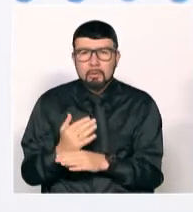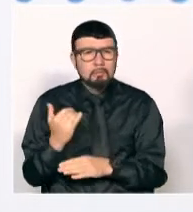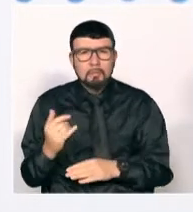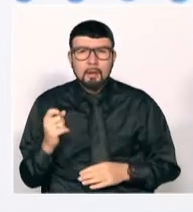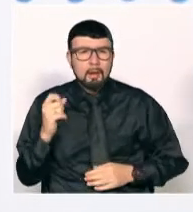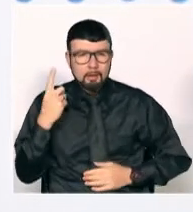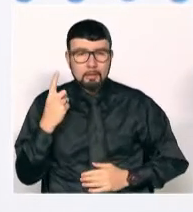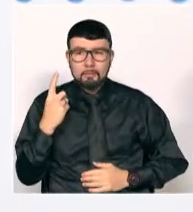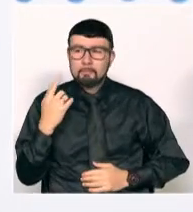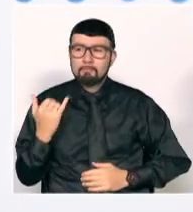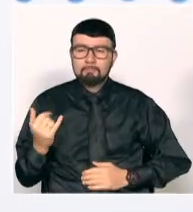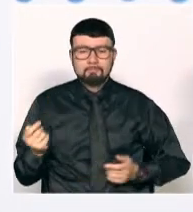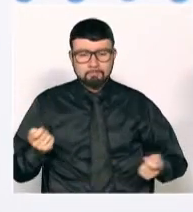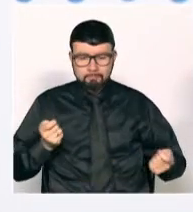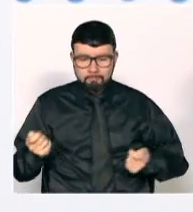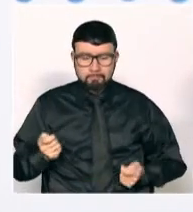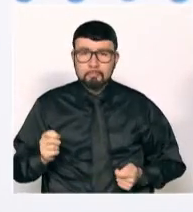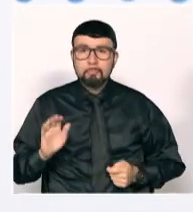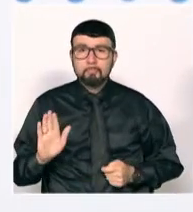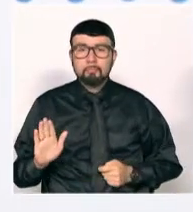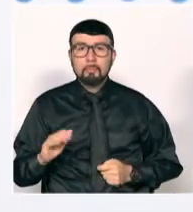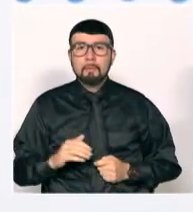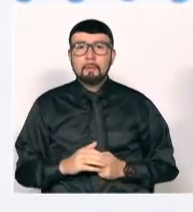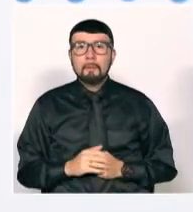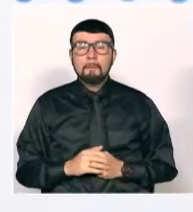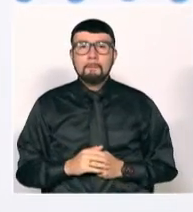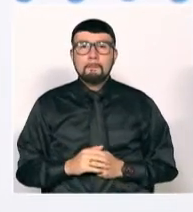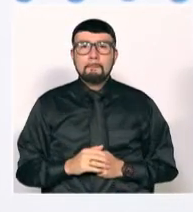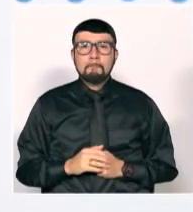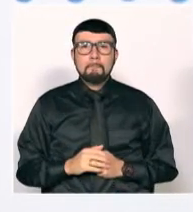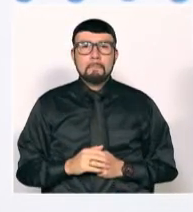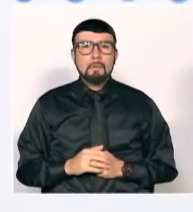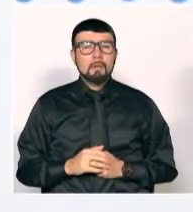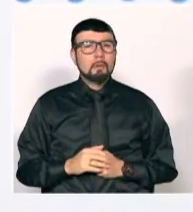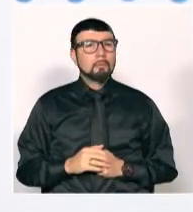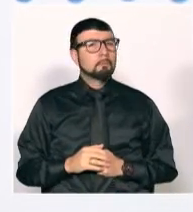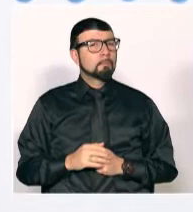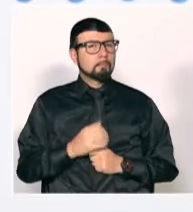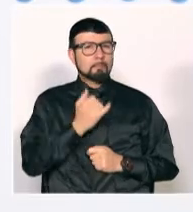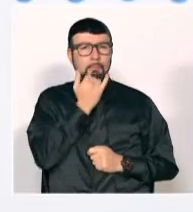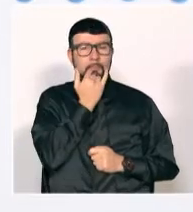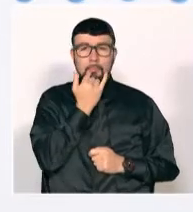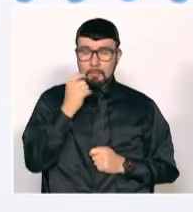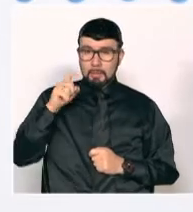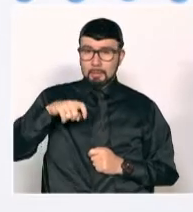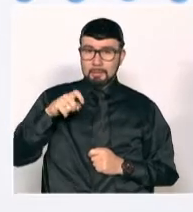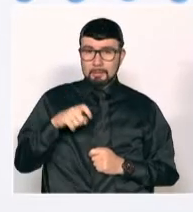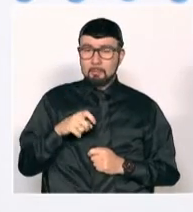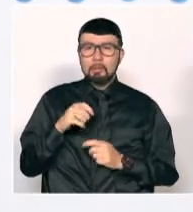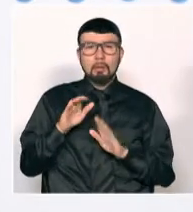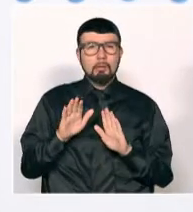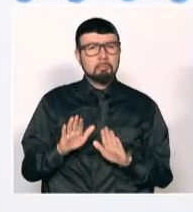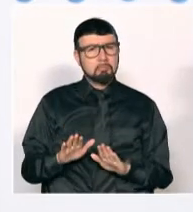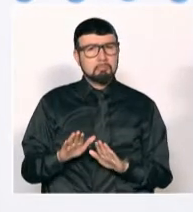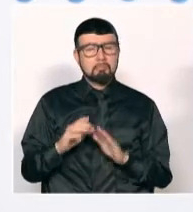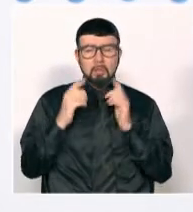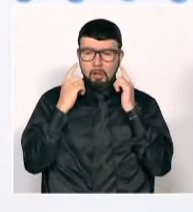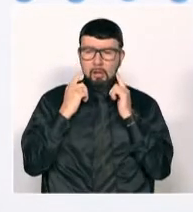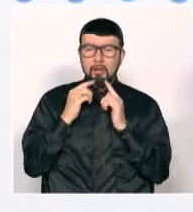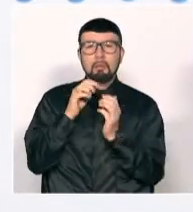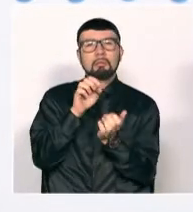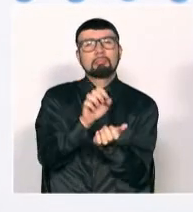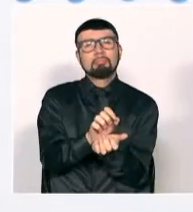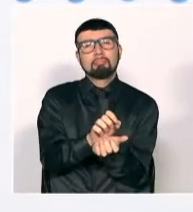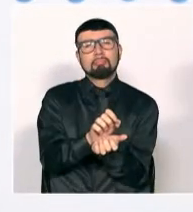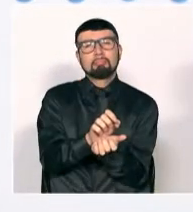glenoidea y dentro de la articulación temporomandibular. Debemos tener una buena posición en reposo para